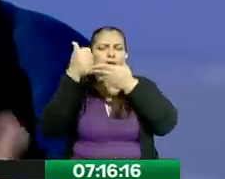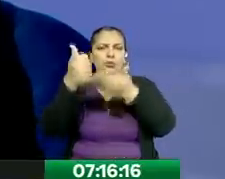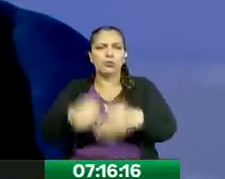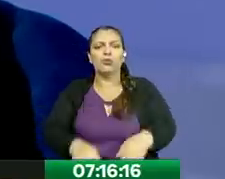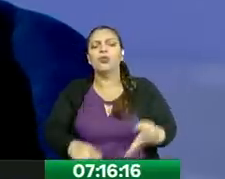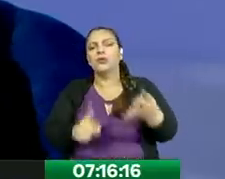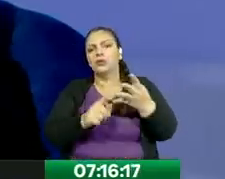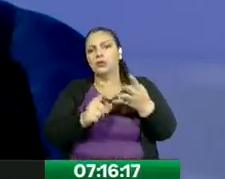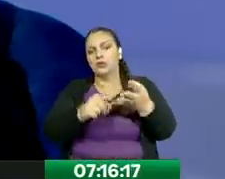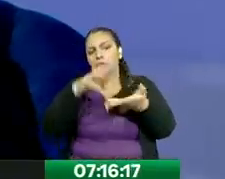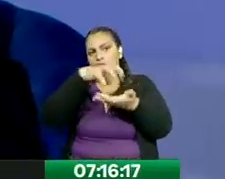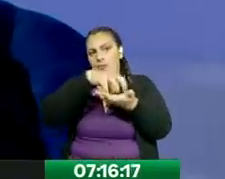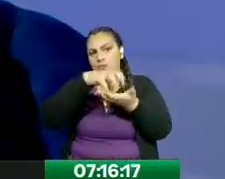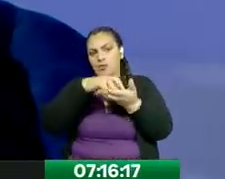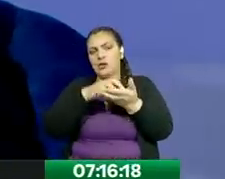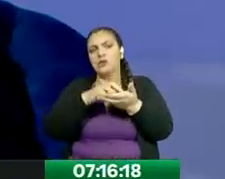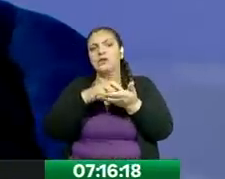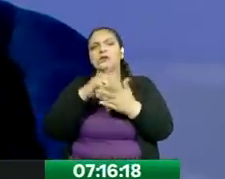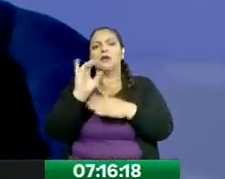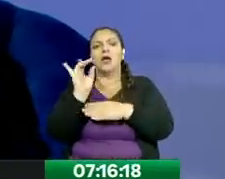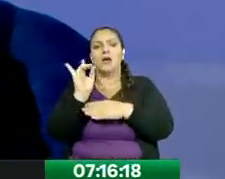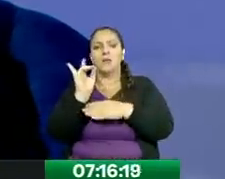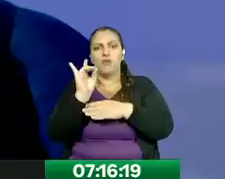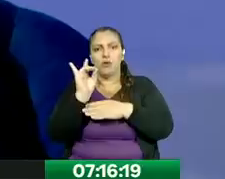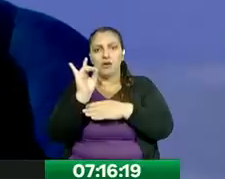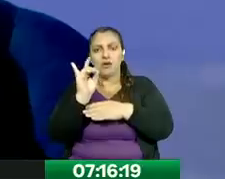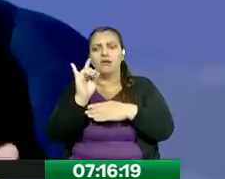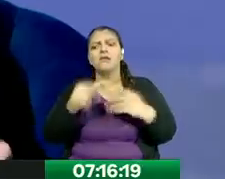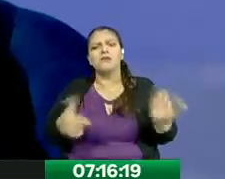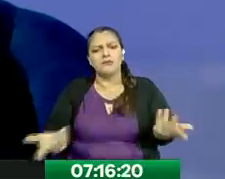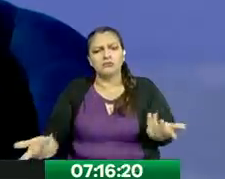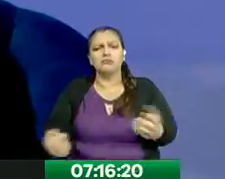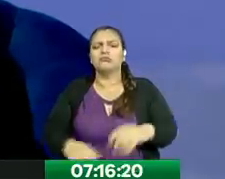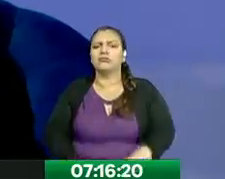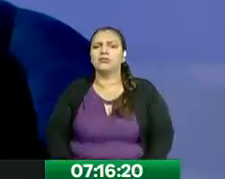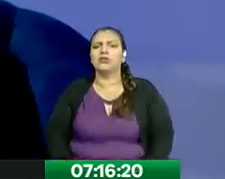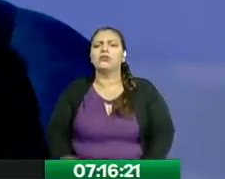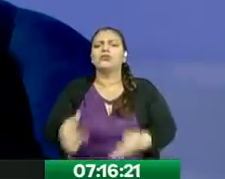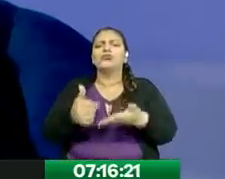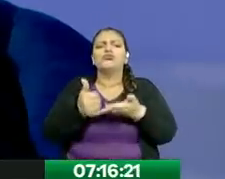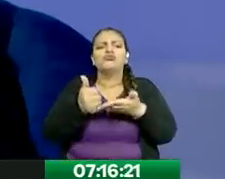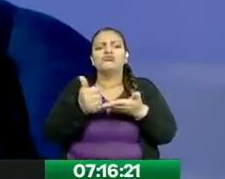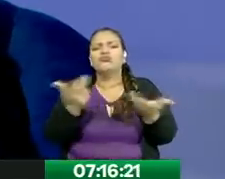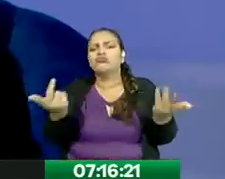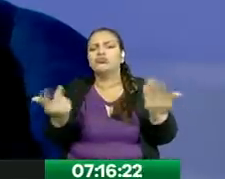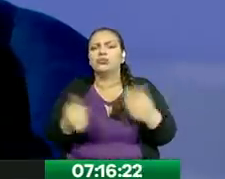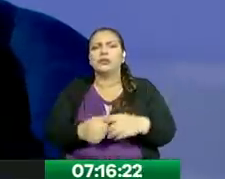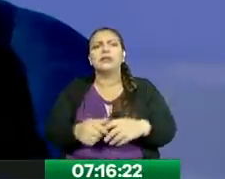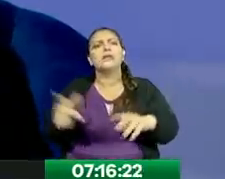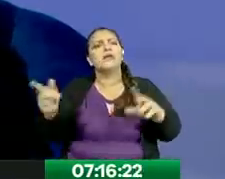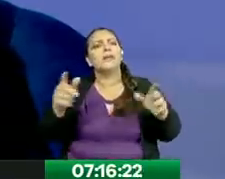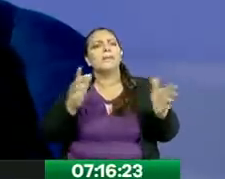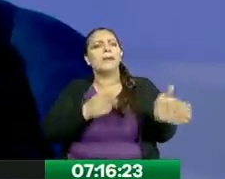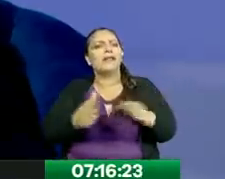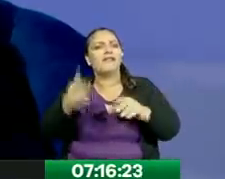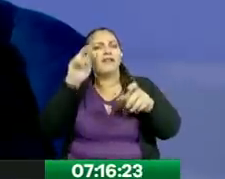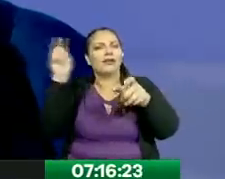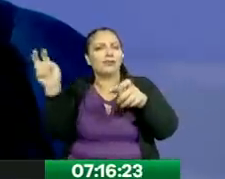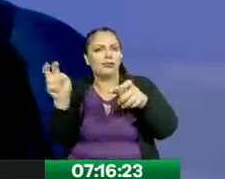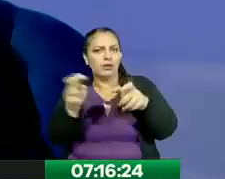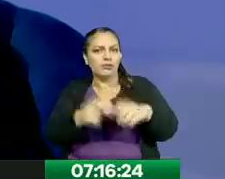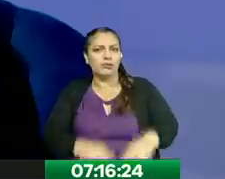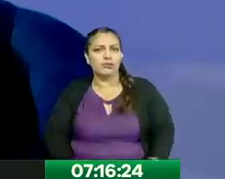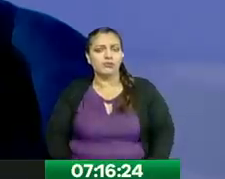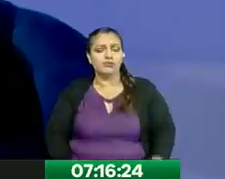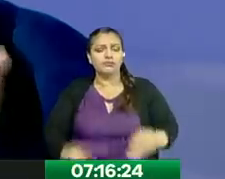esos paisajes tan lindos y al chimborazo tan cerca entonces hay proyectos de toda índole que bueno dependiendo de la prioridad y sobre todo las